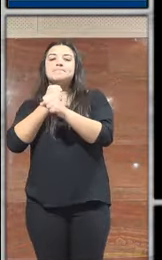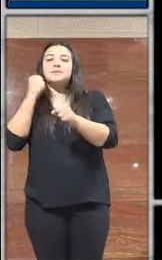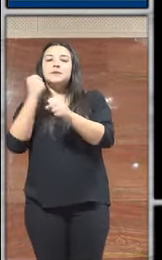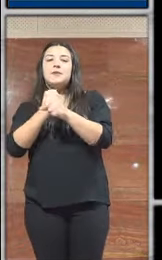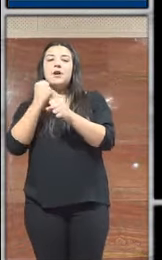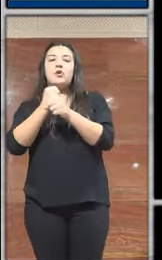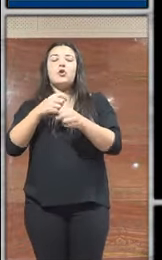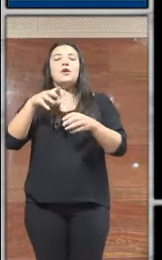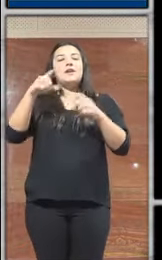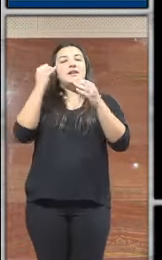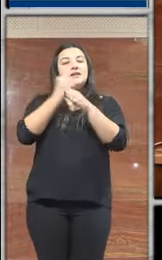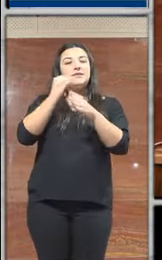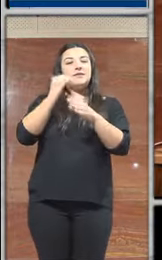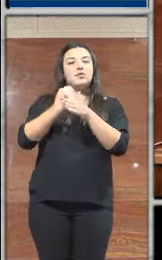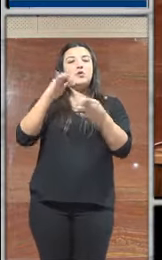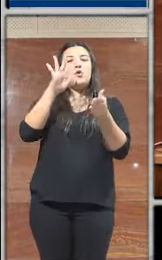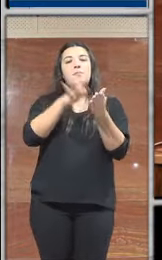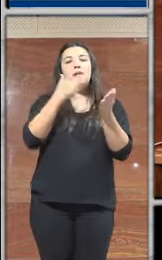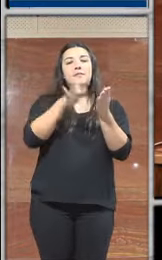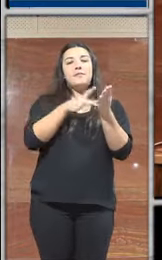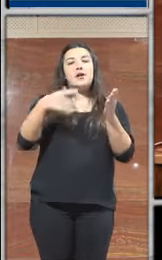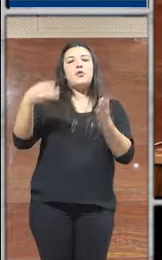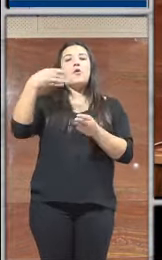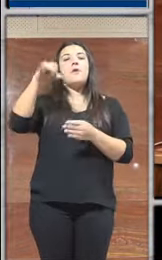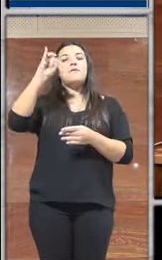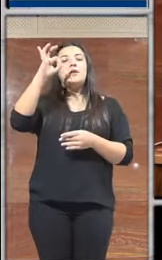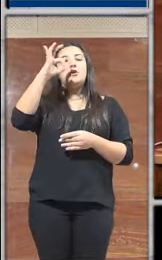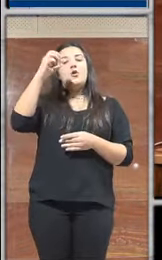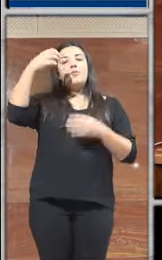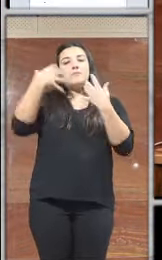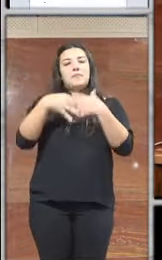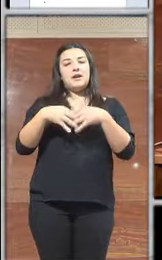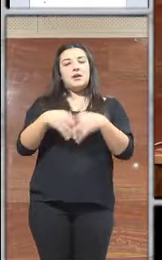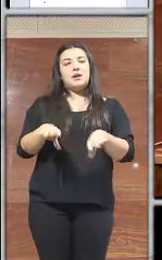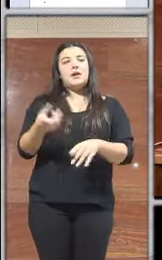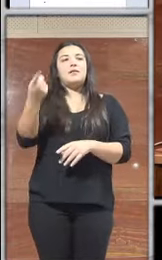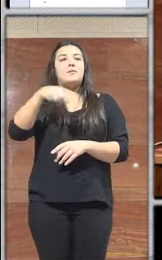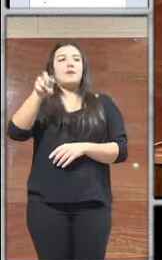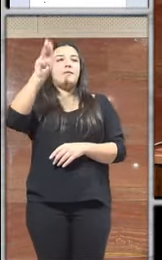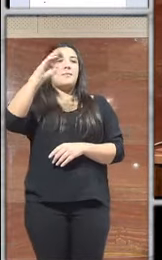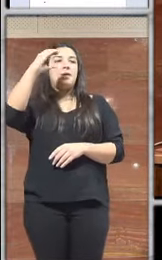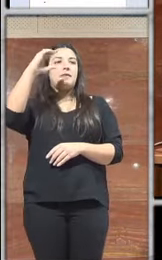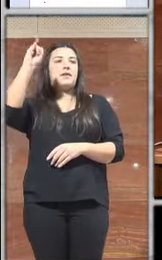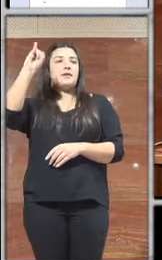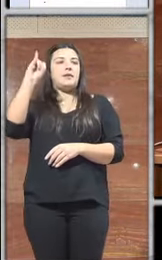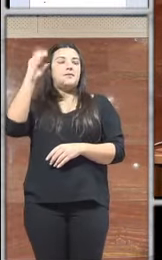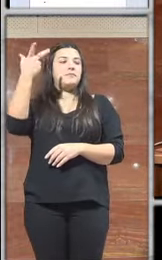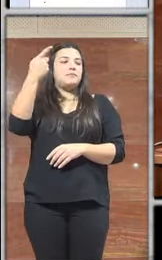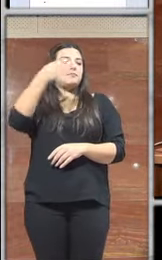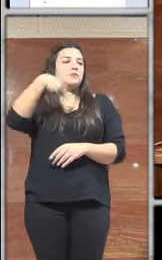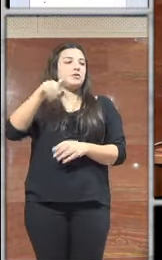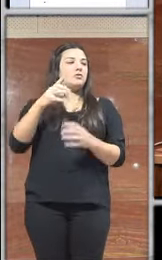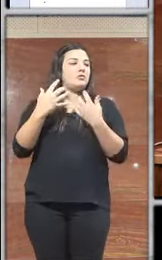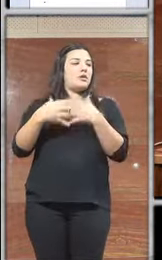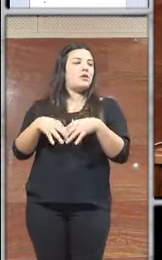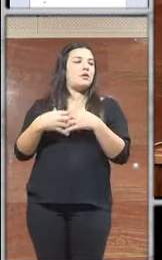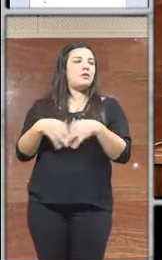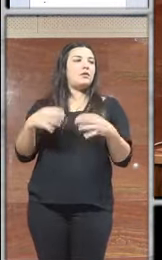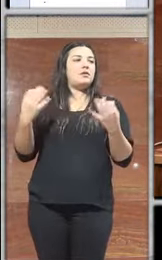sabéis que ahora estamos en proyecto europeo con ellos también de BCI de manejo de la computadora a través de